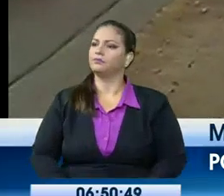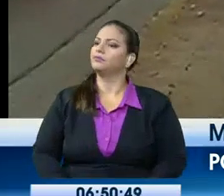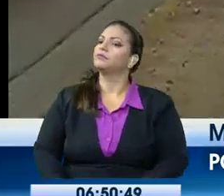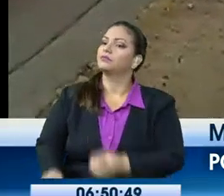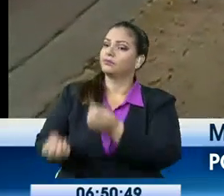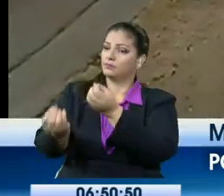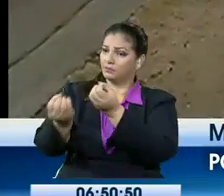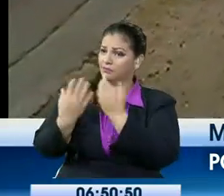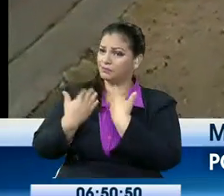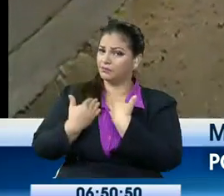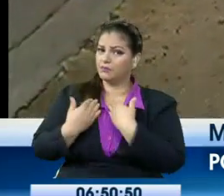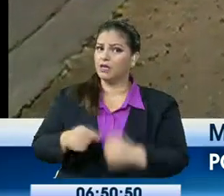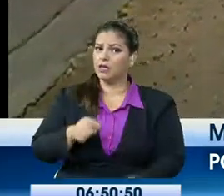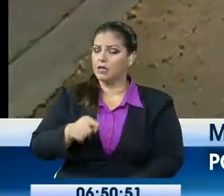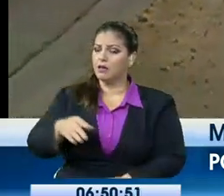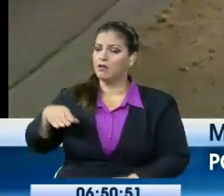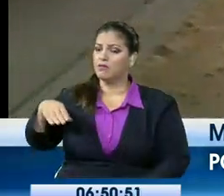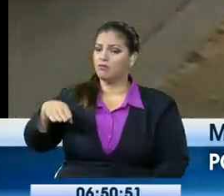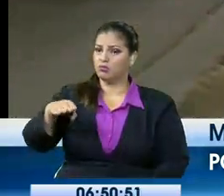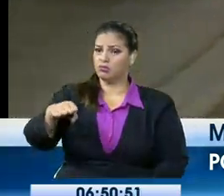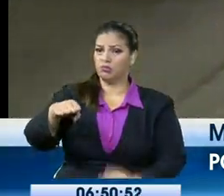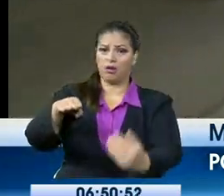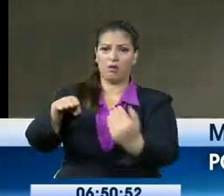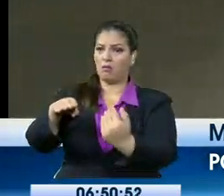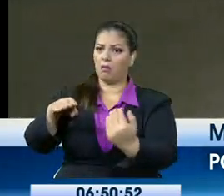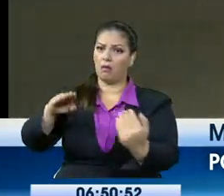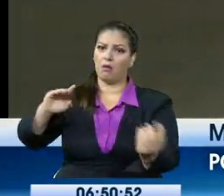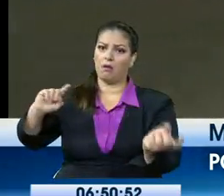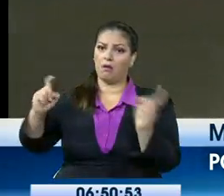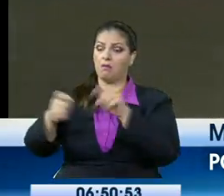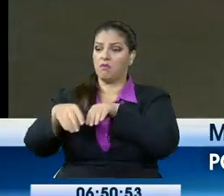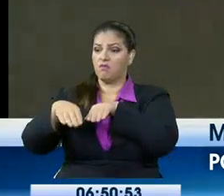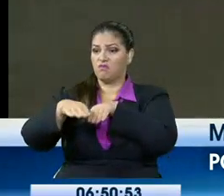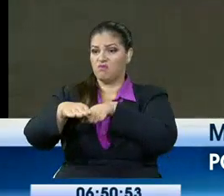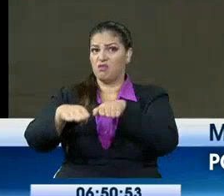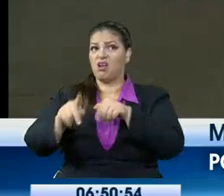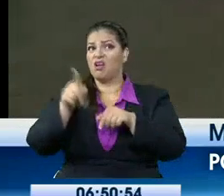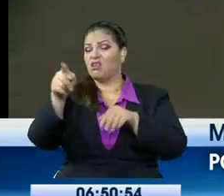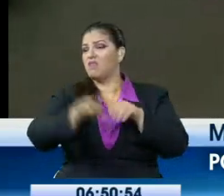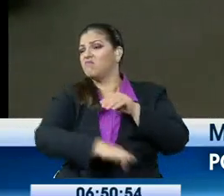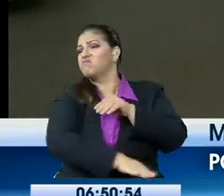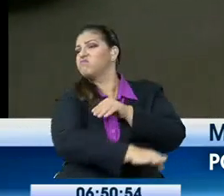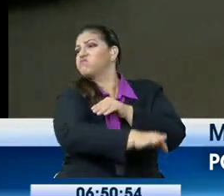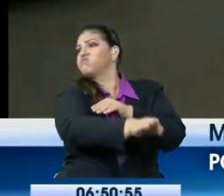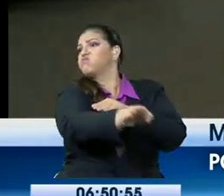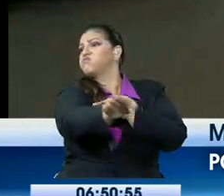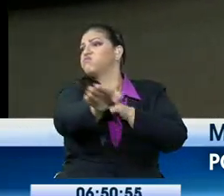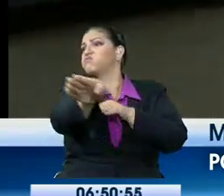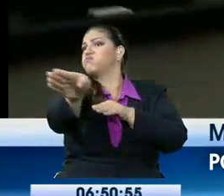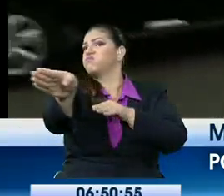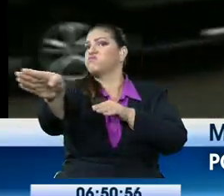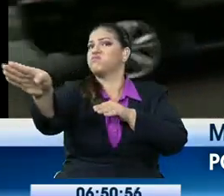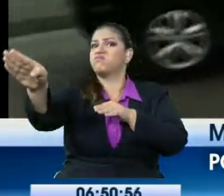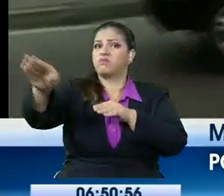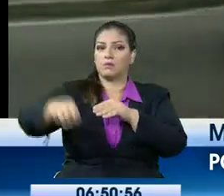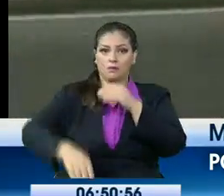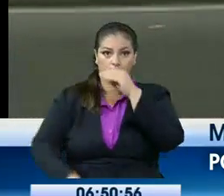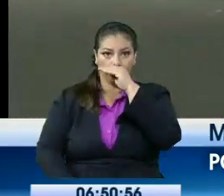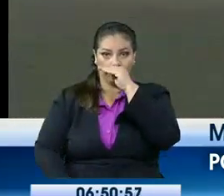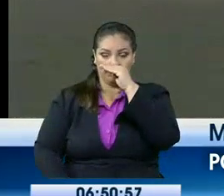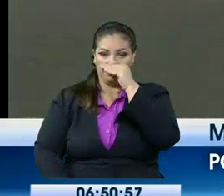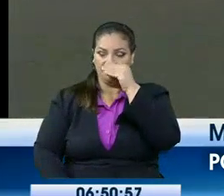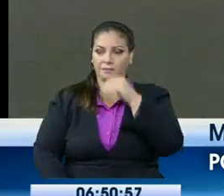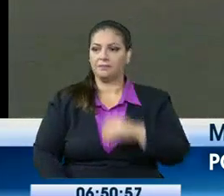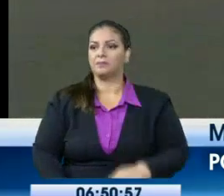han dejado, este único ingreso que dejaron en la zona, igual les toca dar la vuelta y terminar aproximadamente en la misma